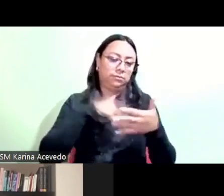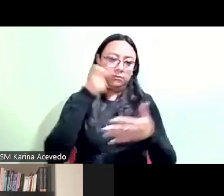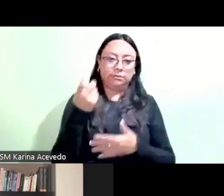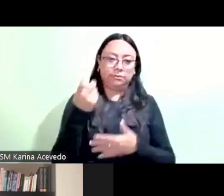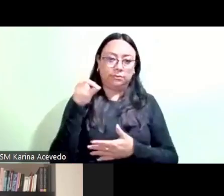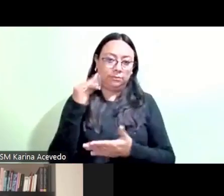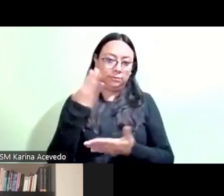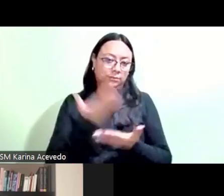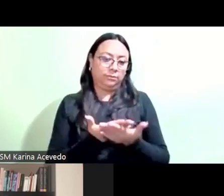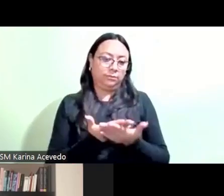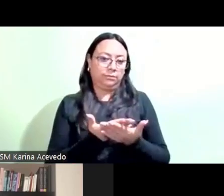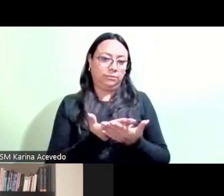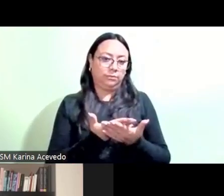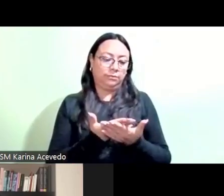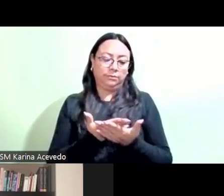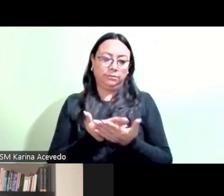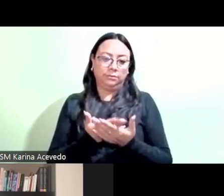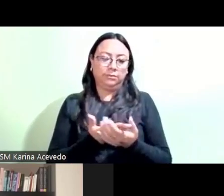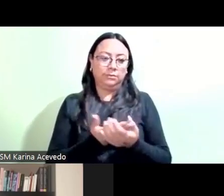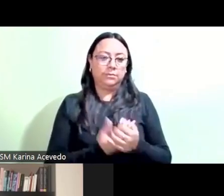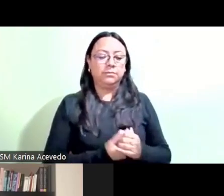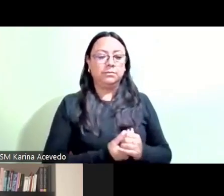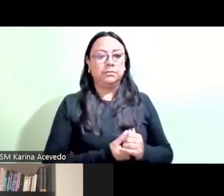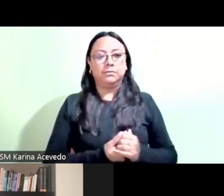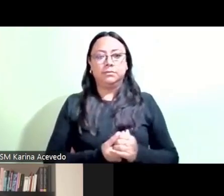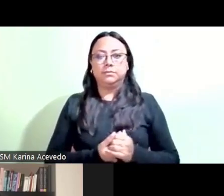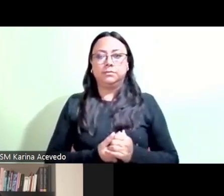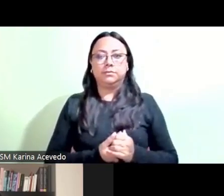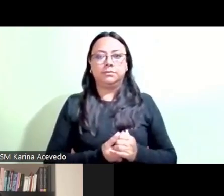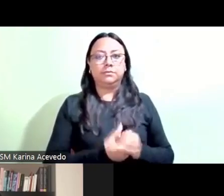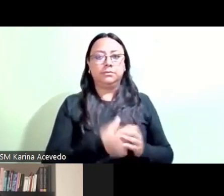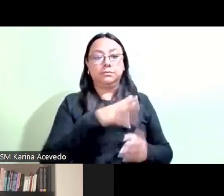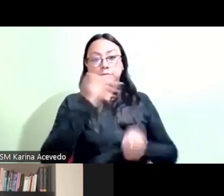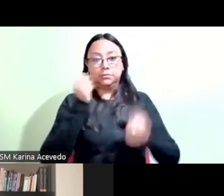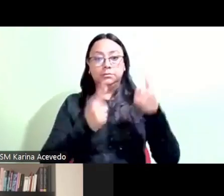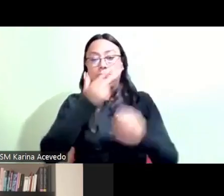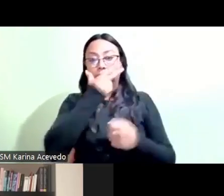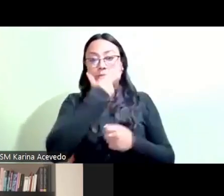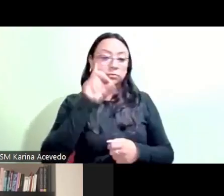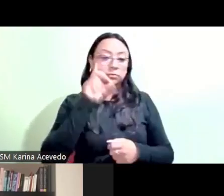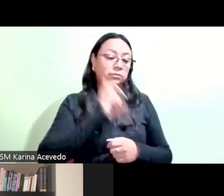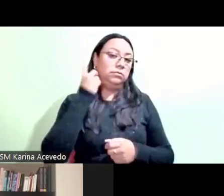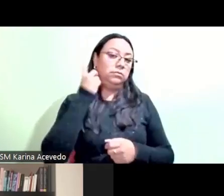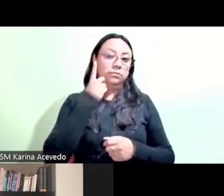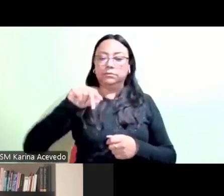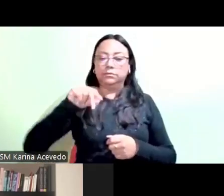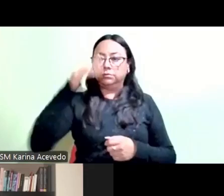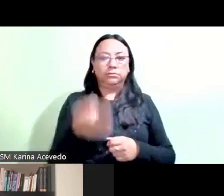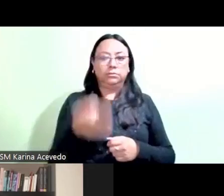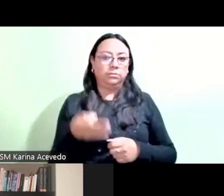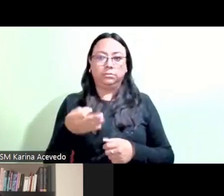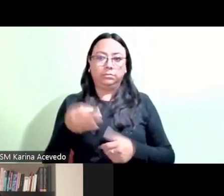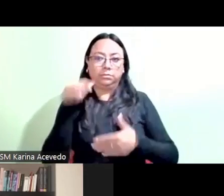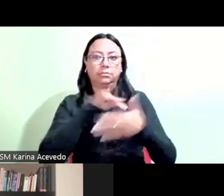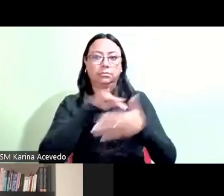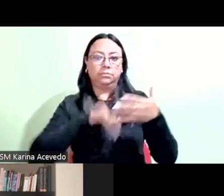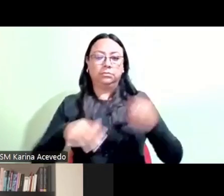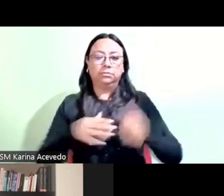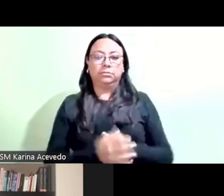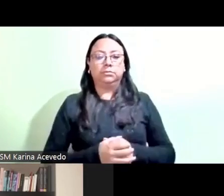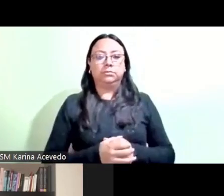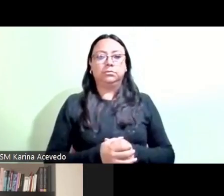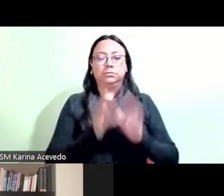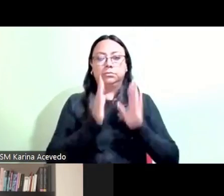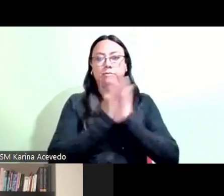dictamen que se presenta. Si alguna diputada o algún diputado está en contra de la dispensa de la lectura, si lo hace